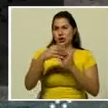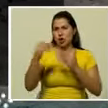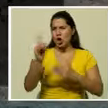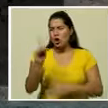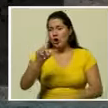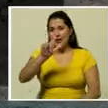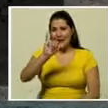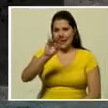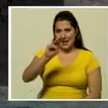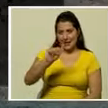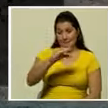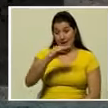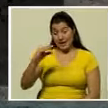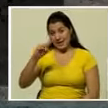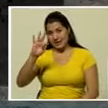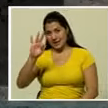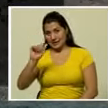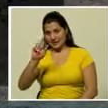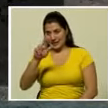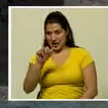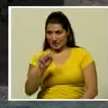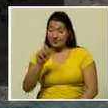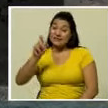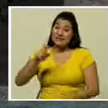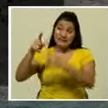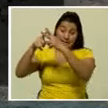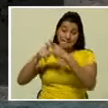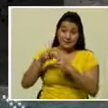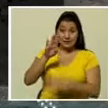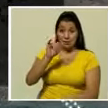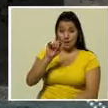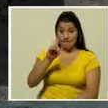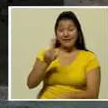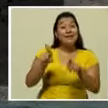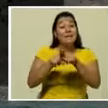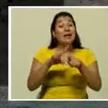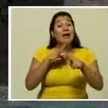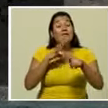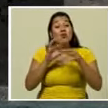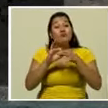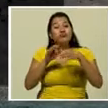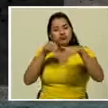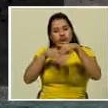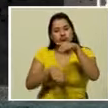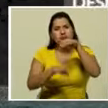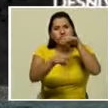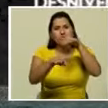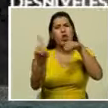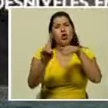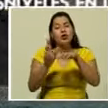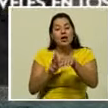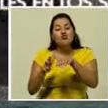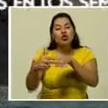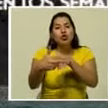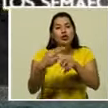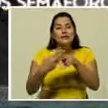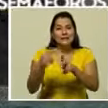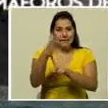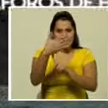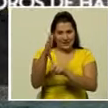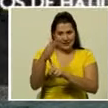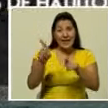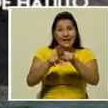requiere de la aprobación del préstamo del BID. Habló también sobre el paso a desnivel en la actual rotonda de la Bandera, así como los desniveles en los